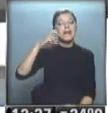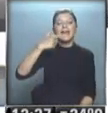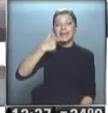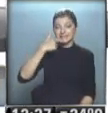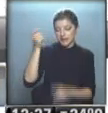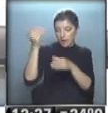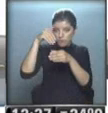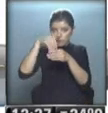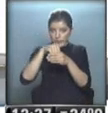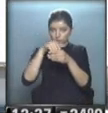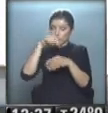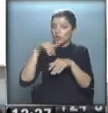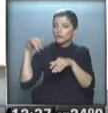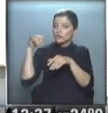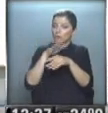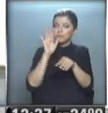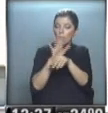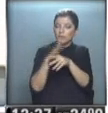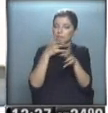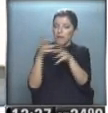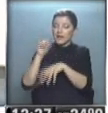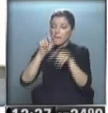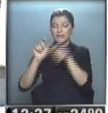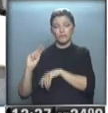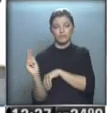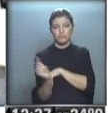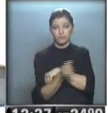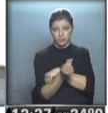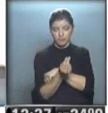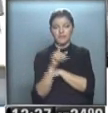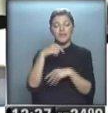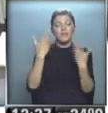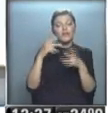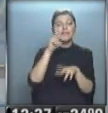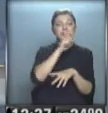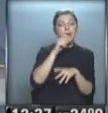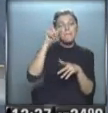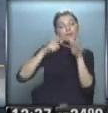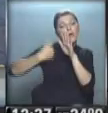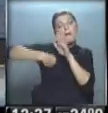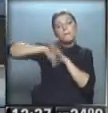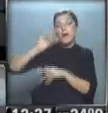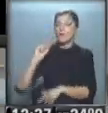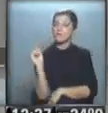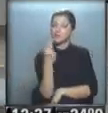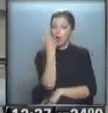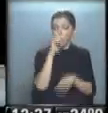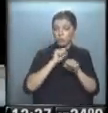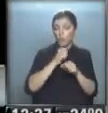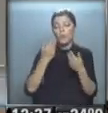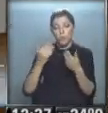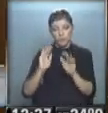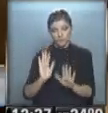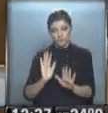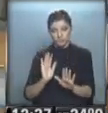convertido en impiedosas máquinas de matar a distancia, asemejando el asesinato de cientos de personas reales con la indolora muerte de los